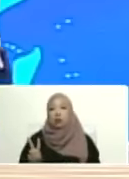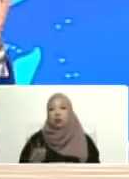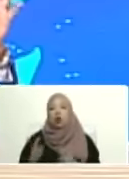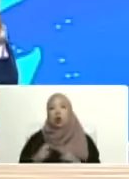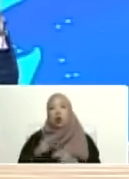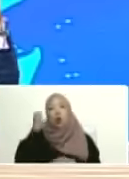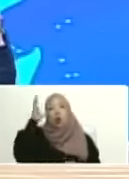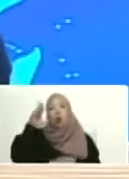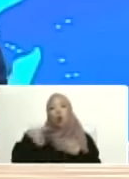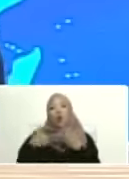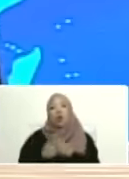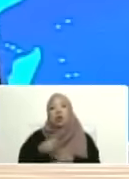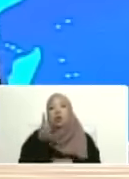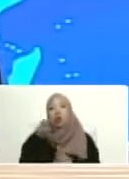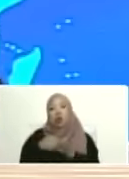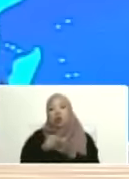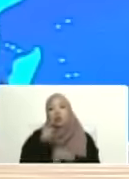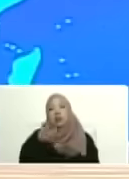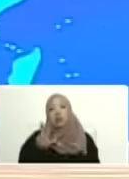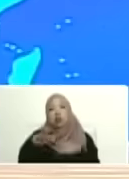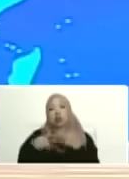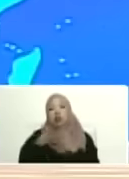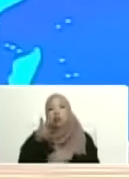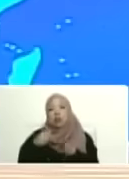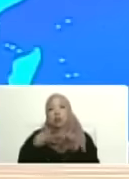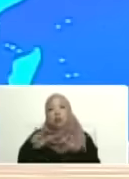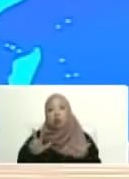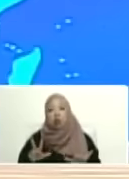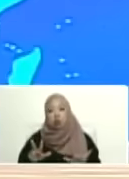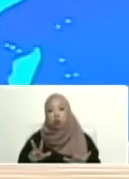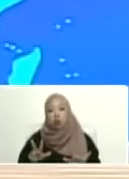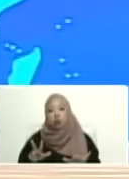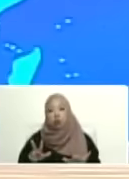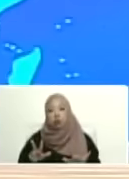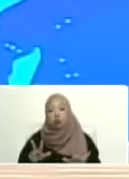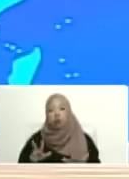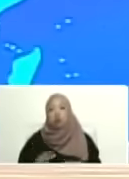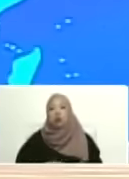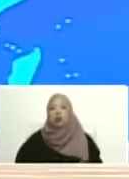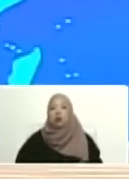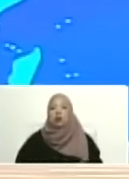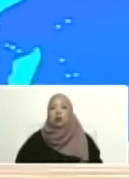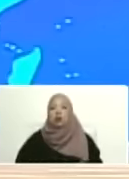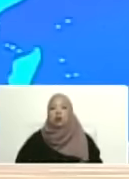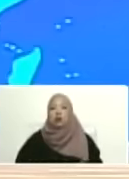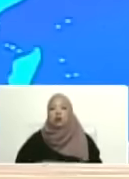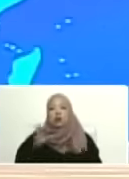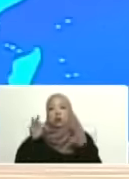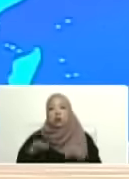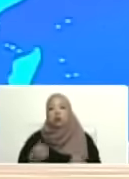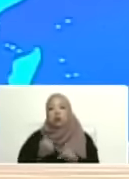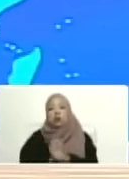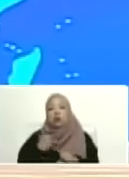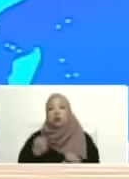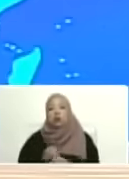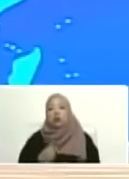Conocimos todo lo que pasó 2016, 17, 18, las posiciones firmes que hemos